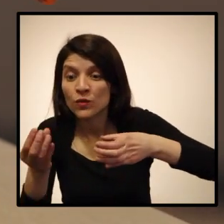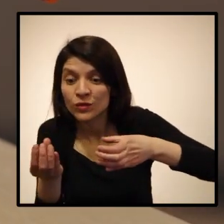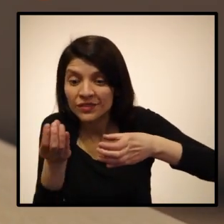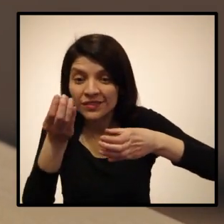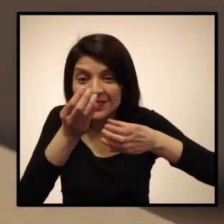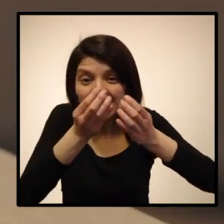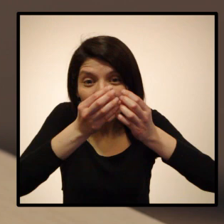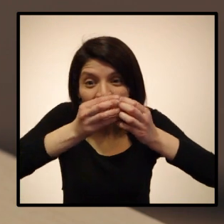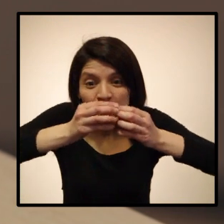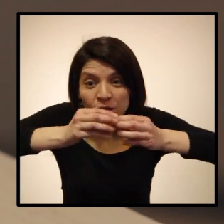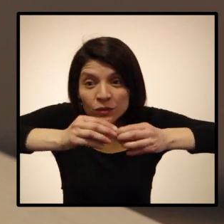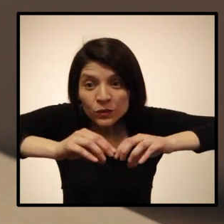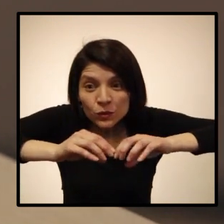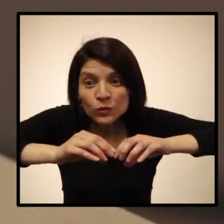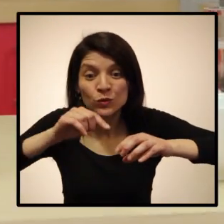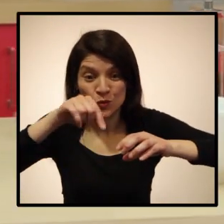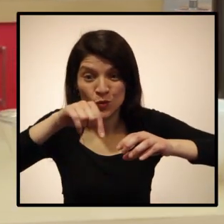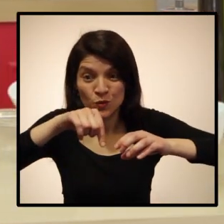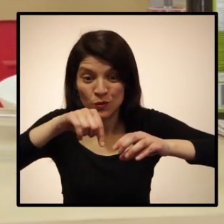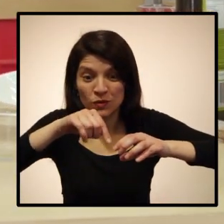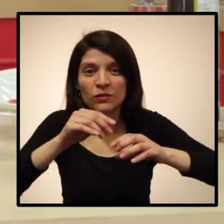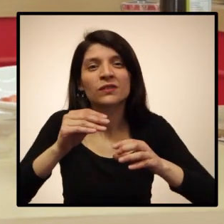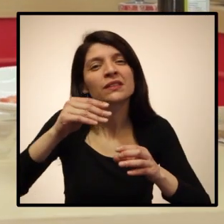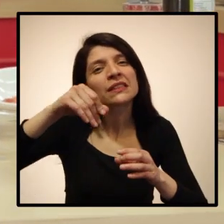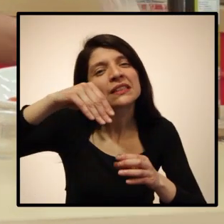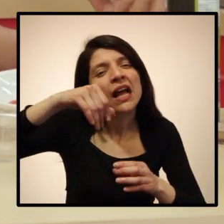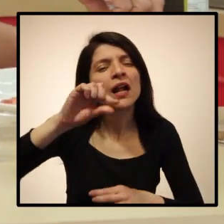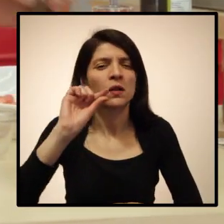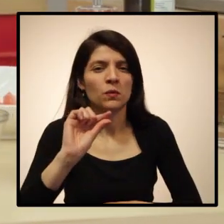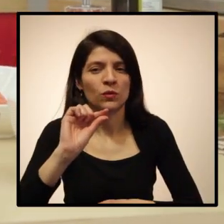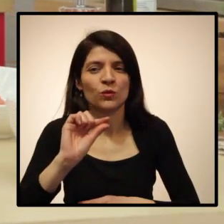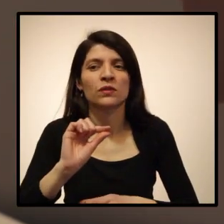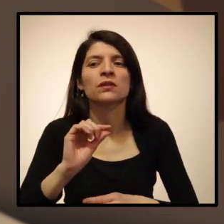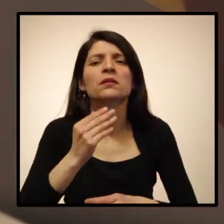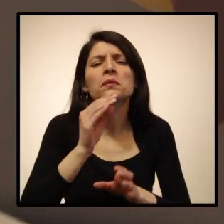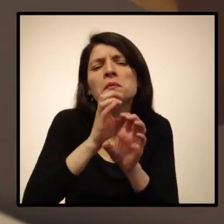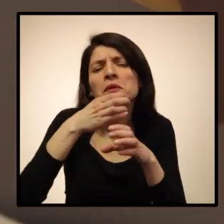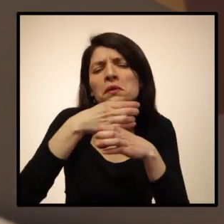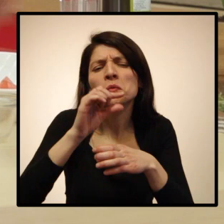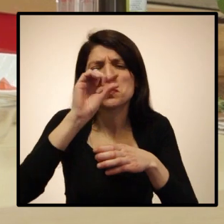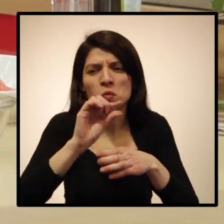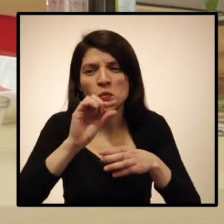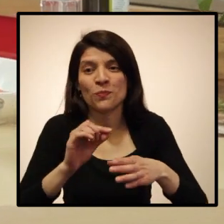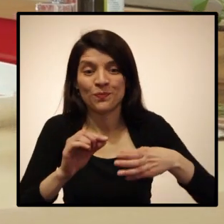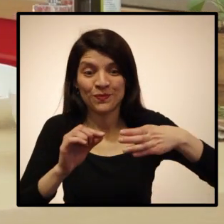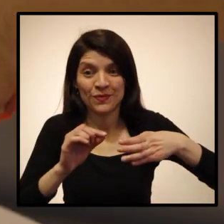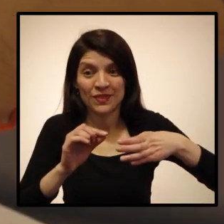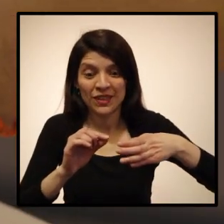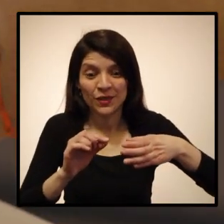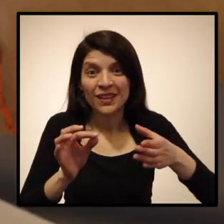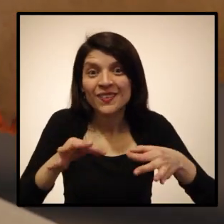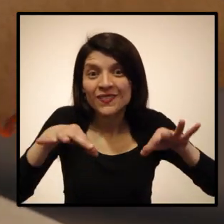y a ese huevo le vamos a incorporar una pizca sutil de sal, una pizca sutil de pimienta. Y vamos a tomar